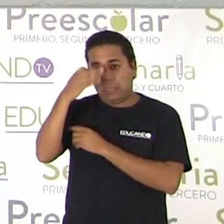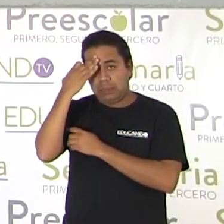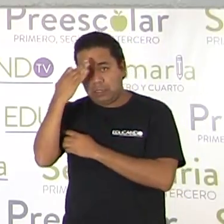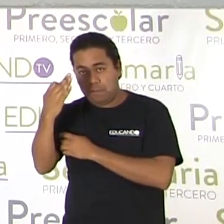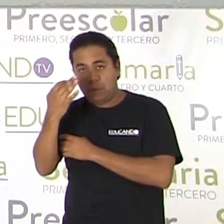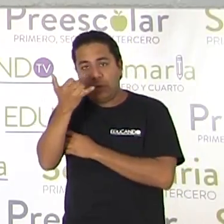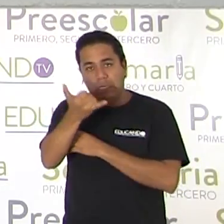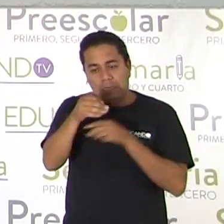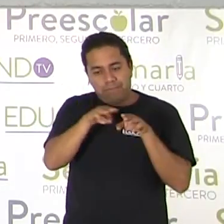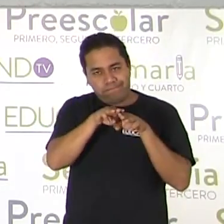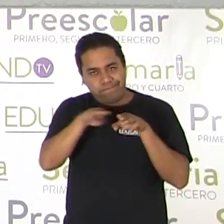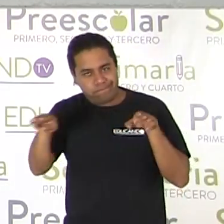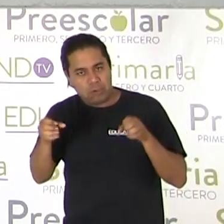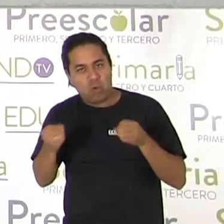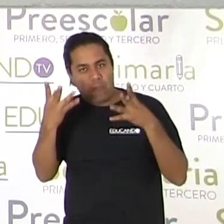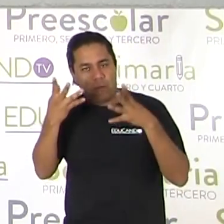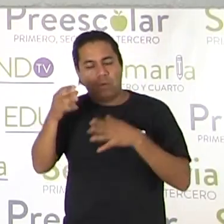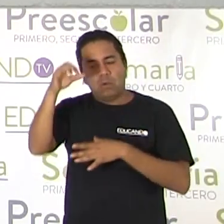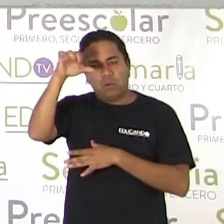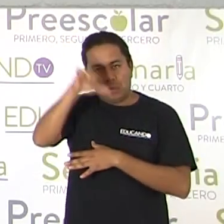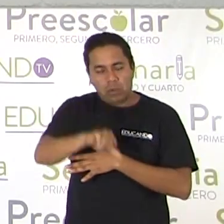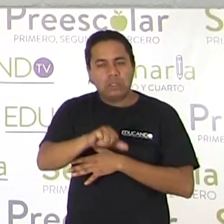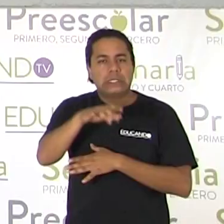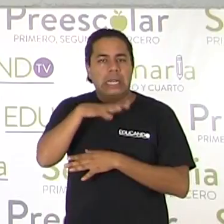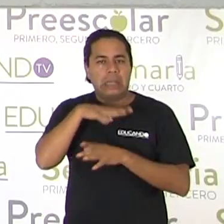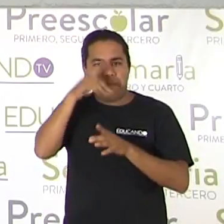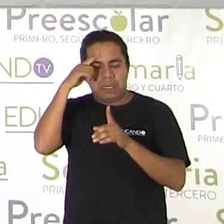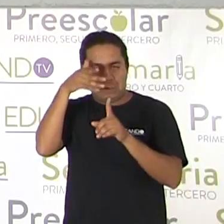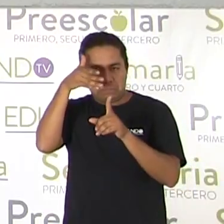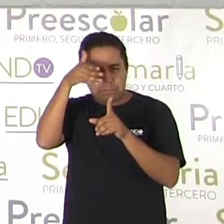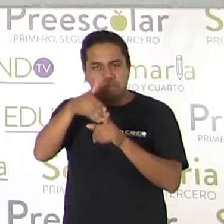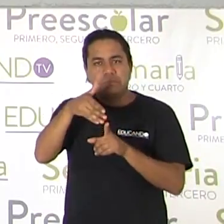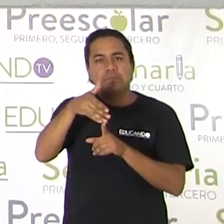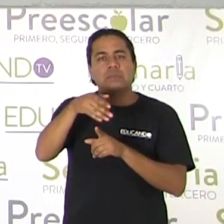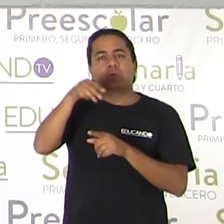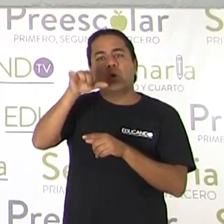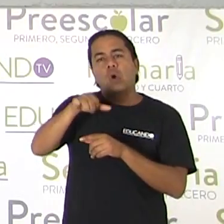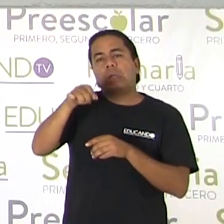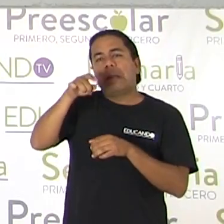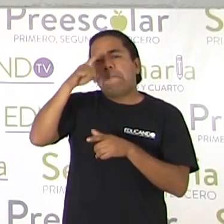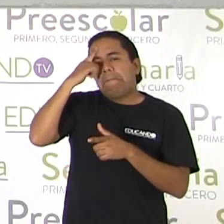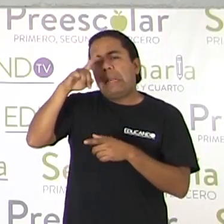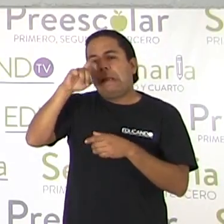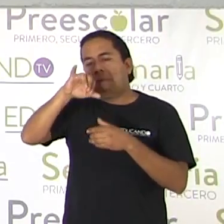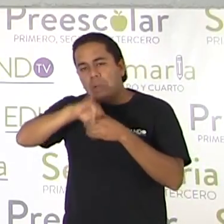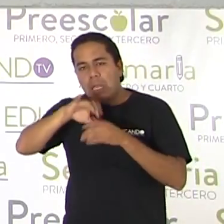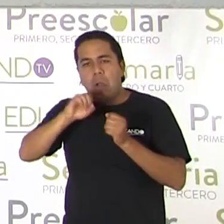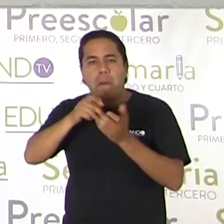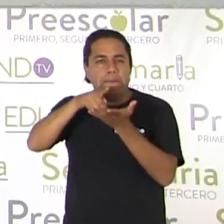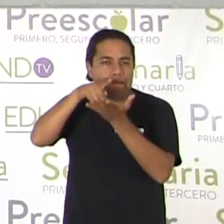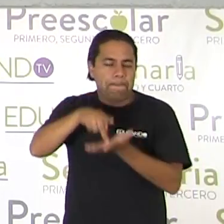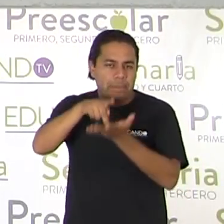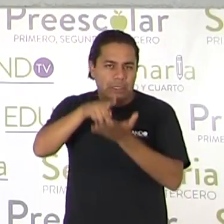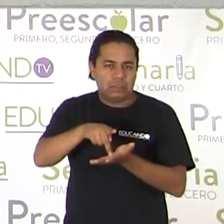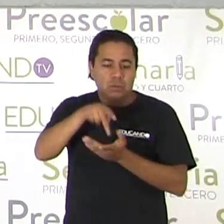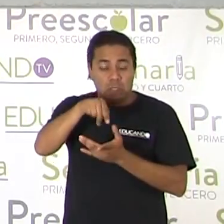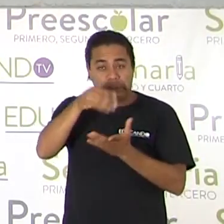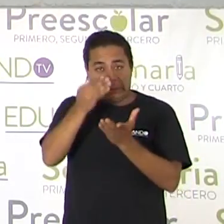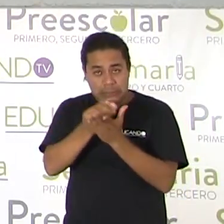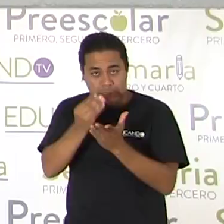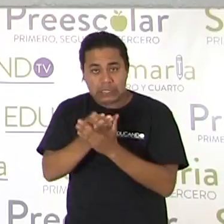longitud. Hoy vamos a adentrarnos un poquito en las unidades de capacidad y peso. Y para ello, con esta